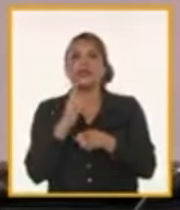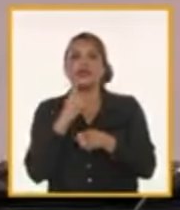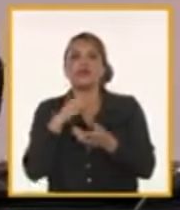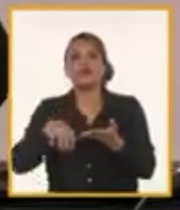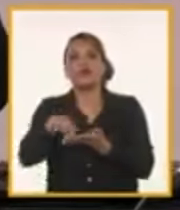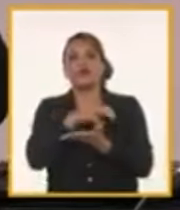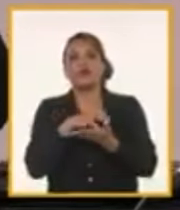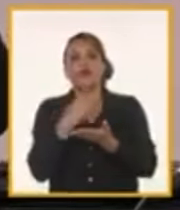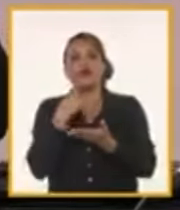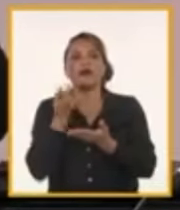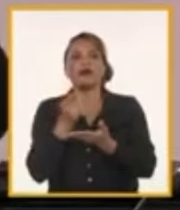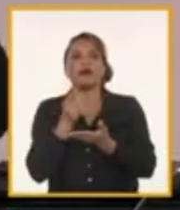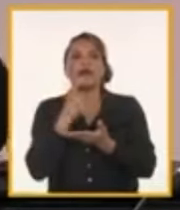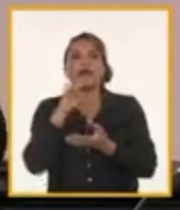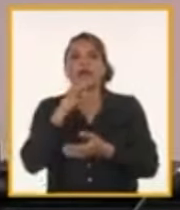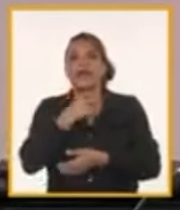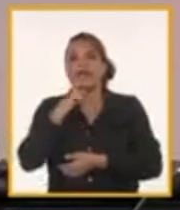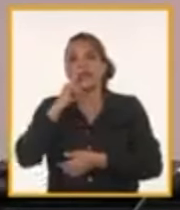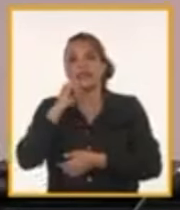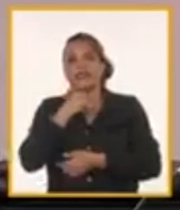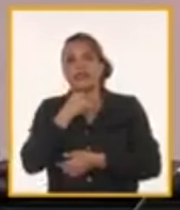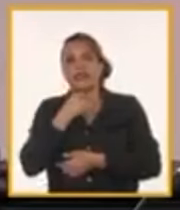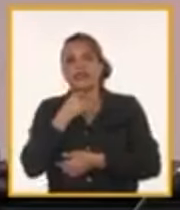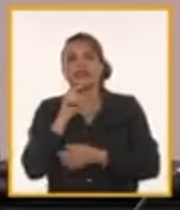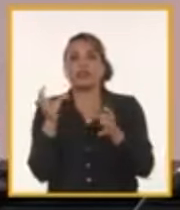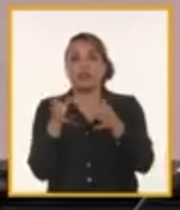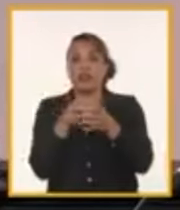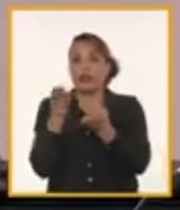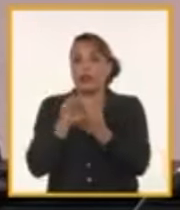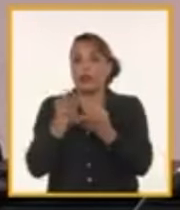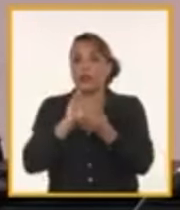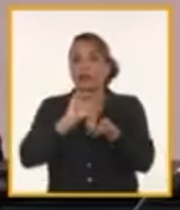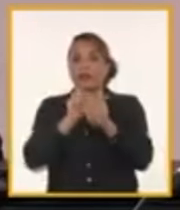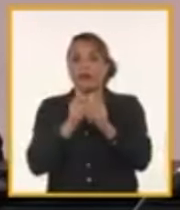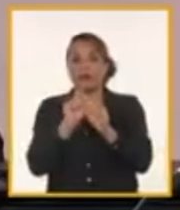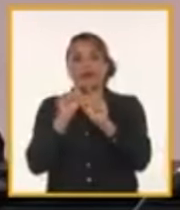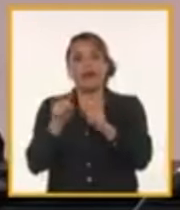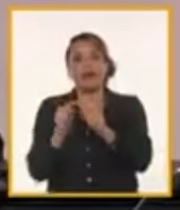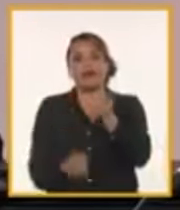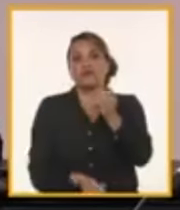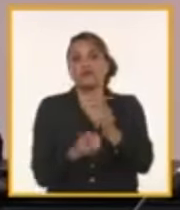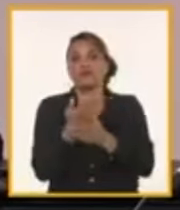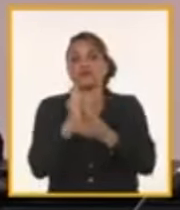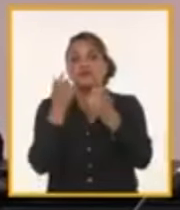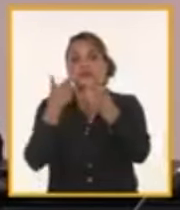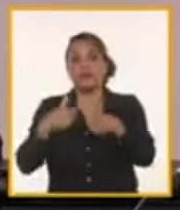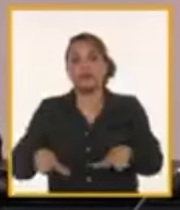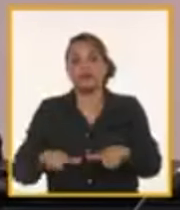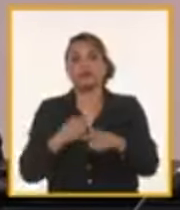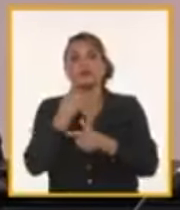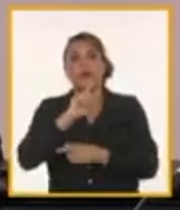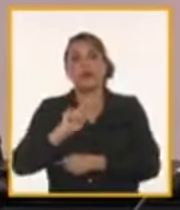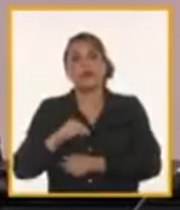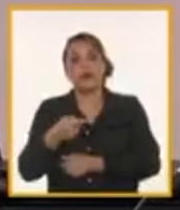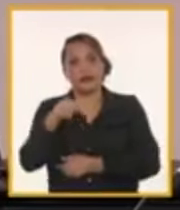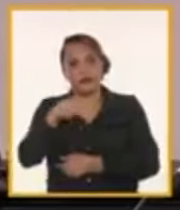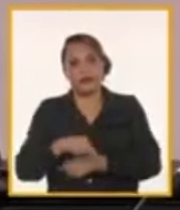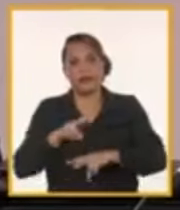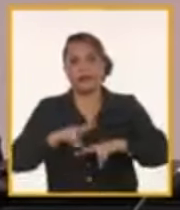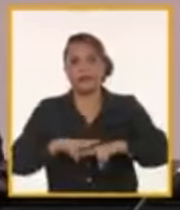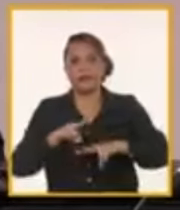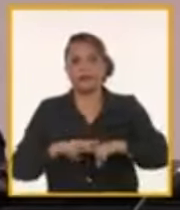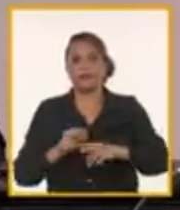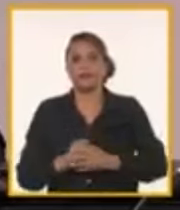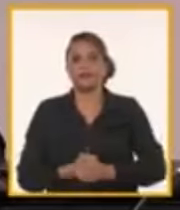ganadora de los juegos escolares nacionales y donde se forjan campeones del mañana acá en la capital del